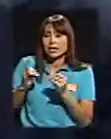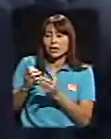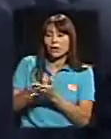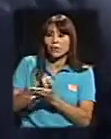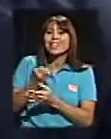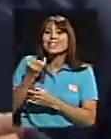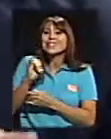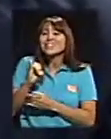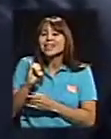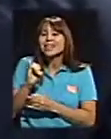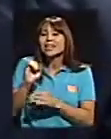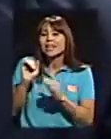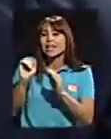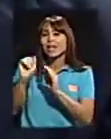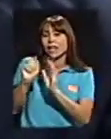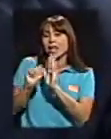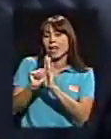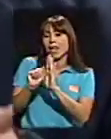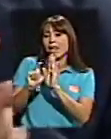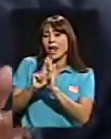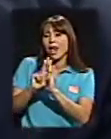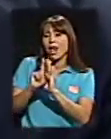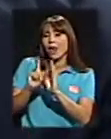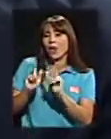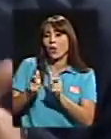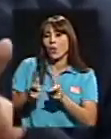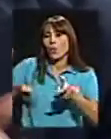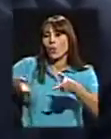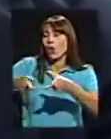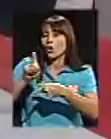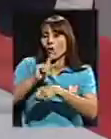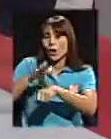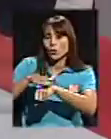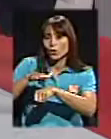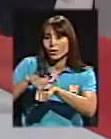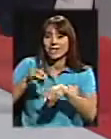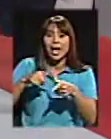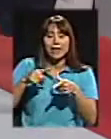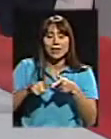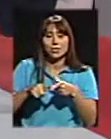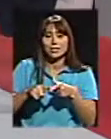el hecho de que el presidente no tenga